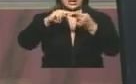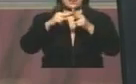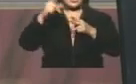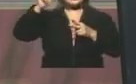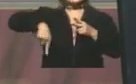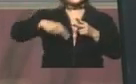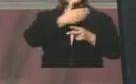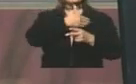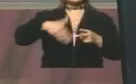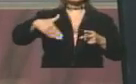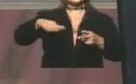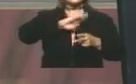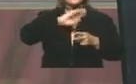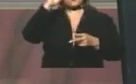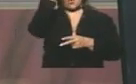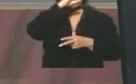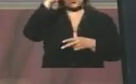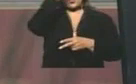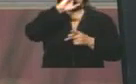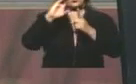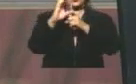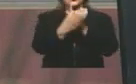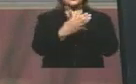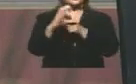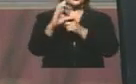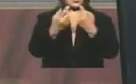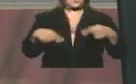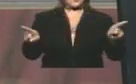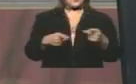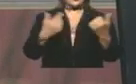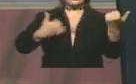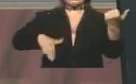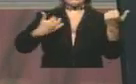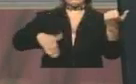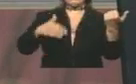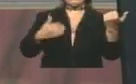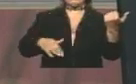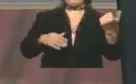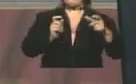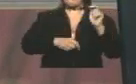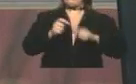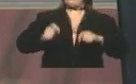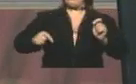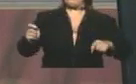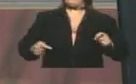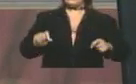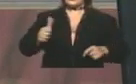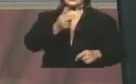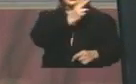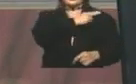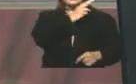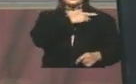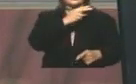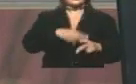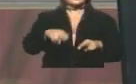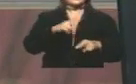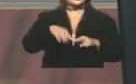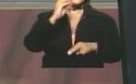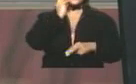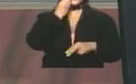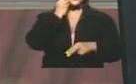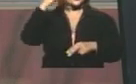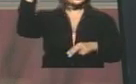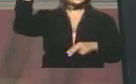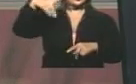presidente de la Fundación Amaranto Caricuao Cultural, músico, cuatrista y percusionista, director de la agrupación juvenil e infantil